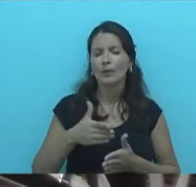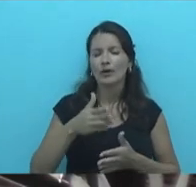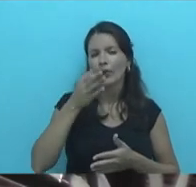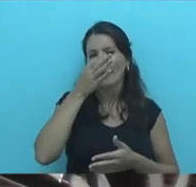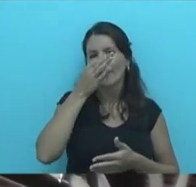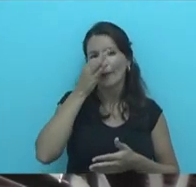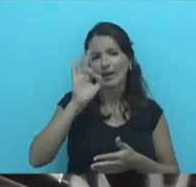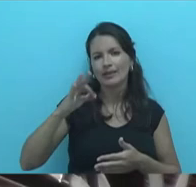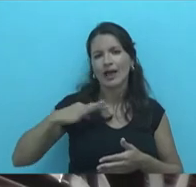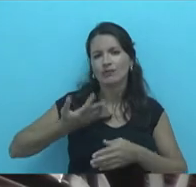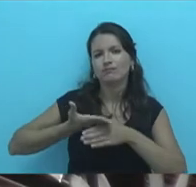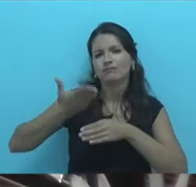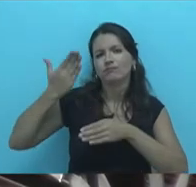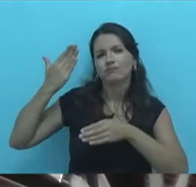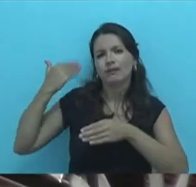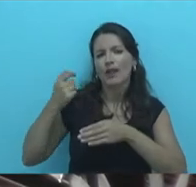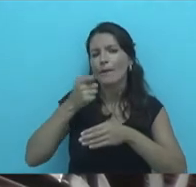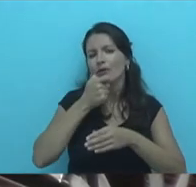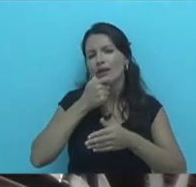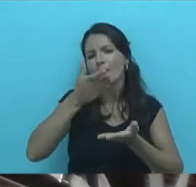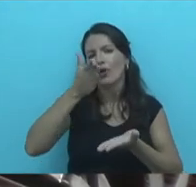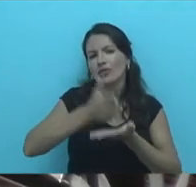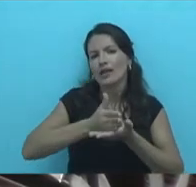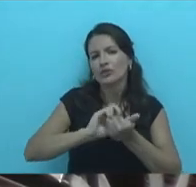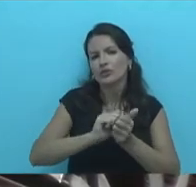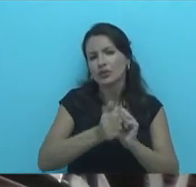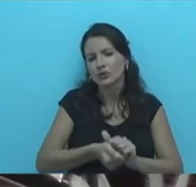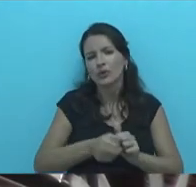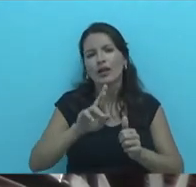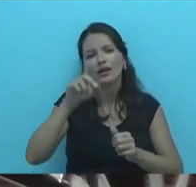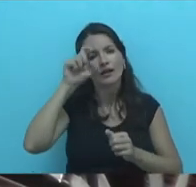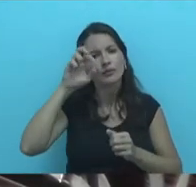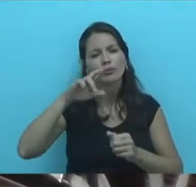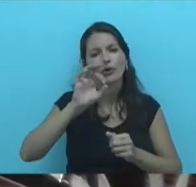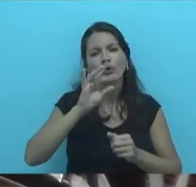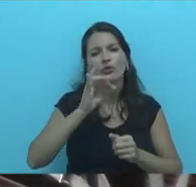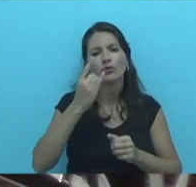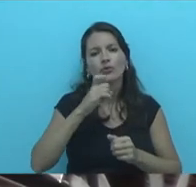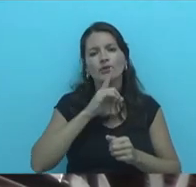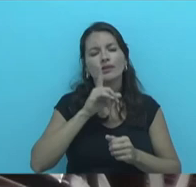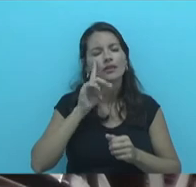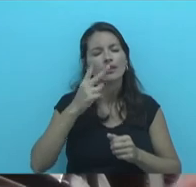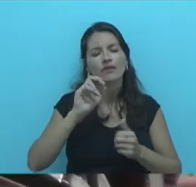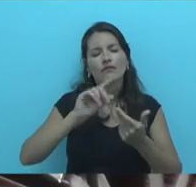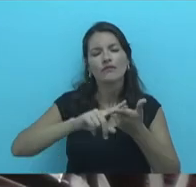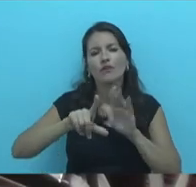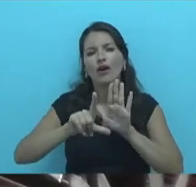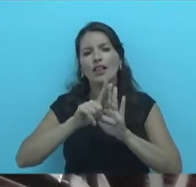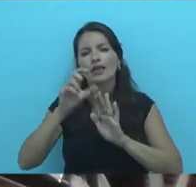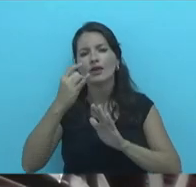por ejemplo, los derechos sexuales y reproductivos, la ley de cupo y una cantidad de leyes